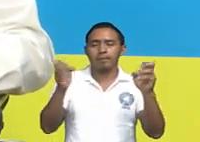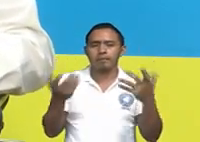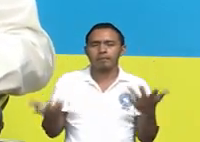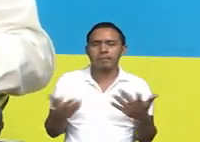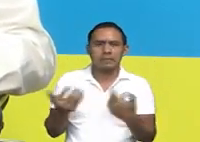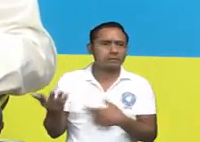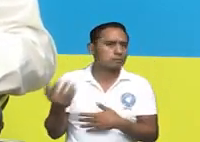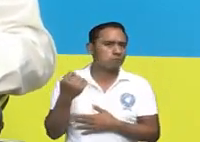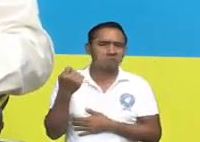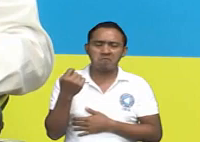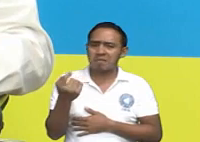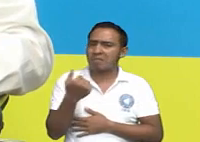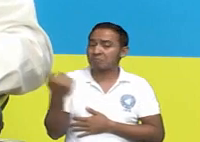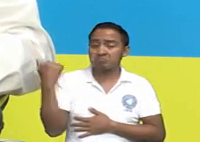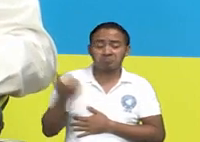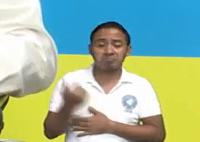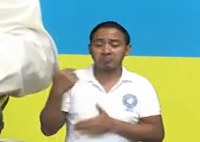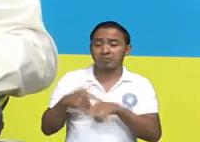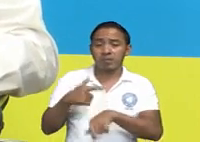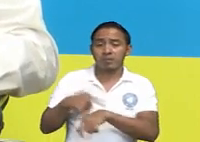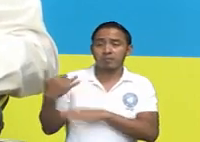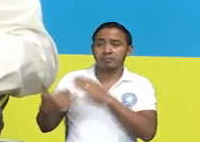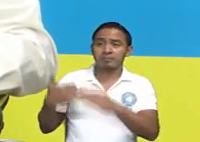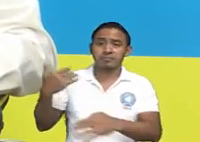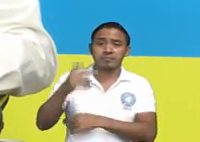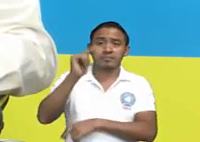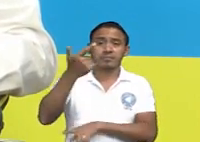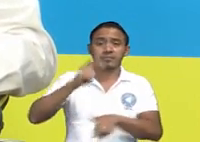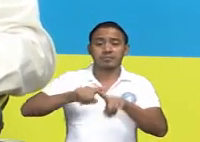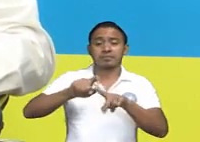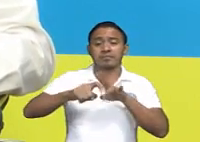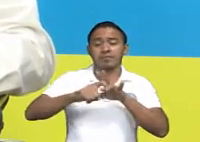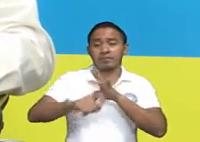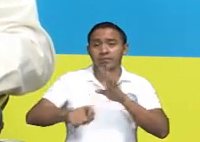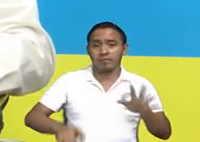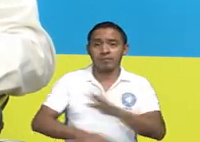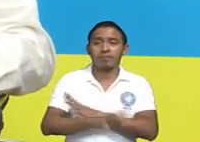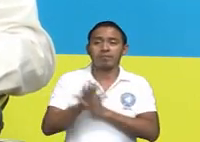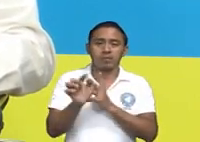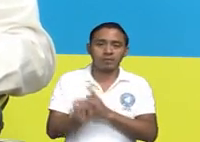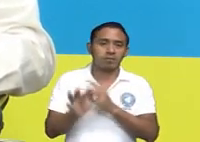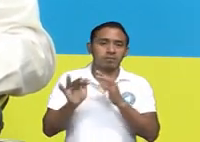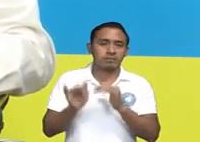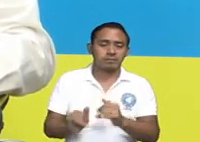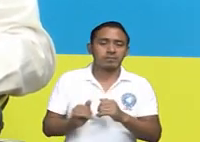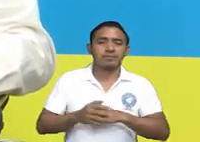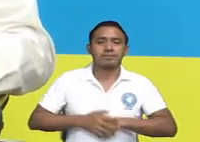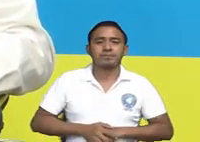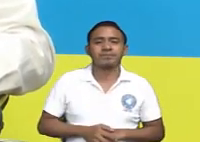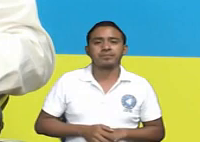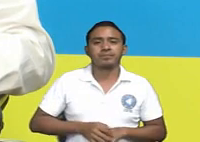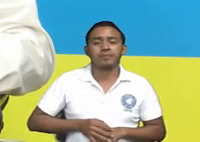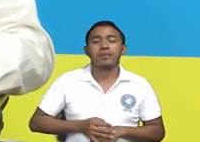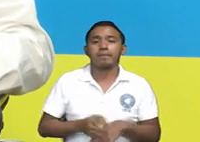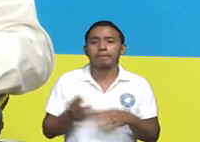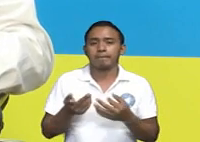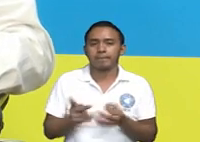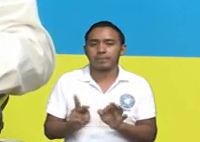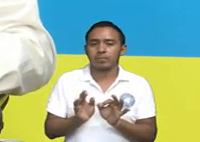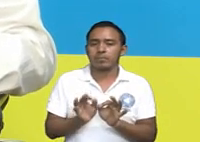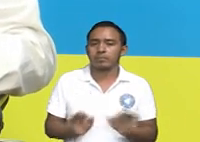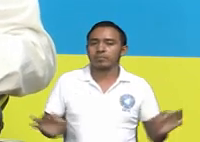hemos abordado en el transcurso de estos 7 meses que tenemos al aire en este programa, pero que es muy